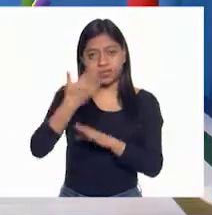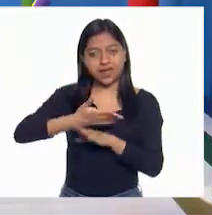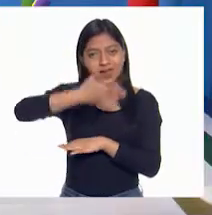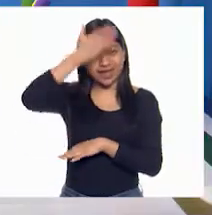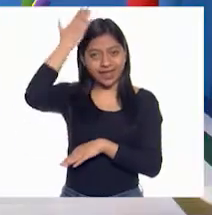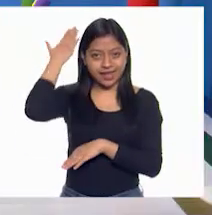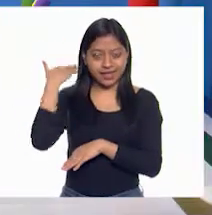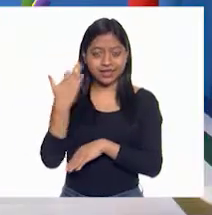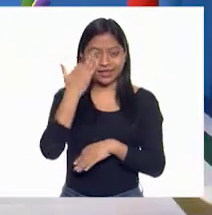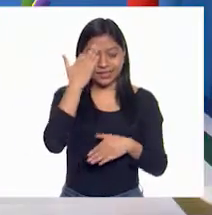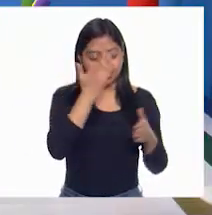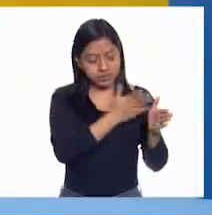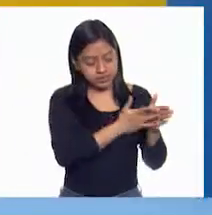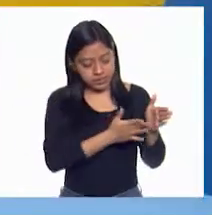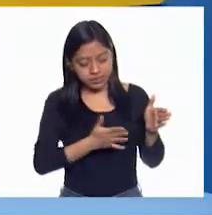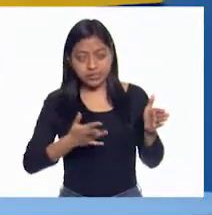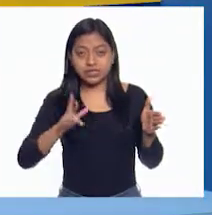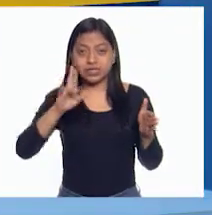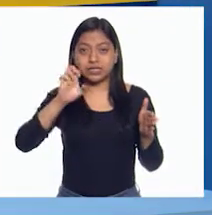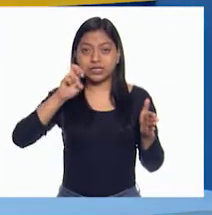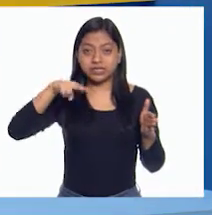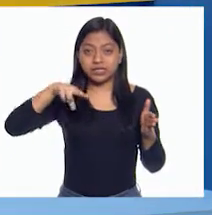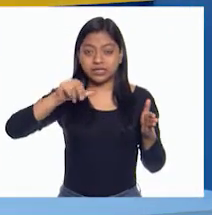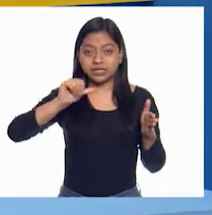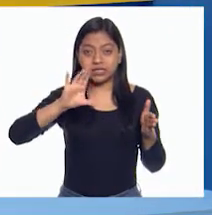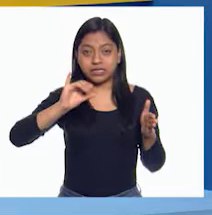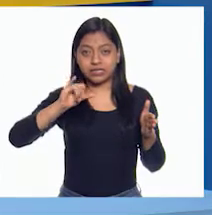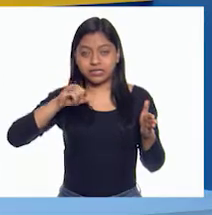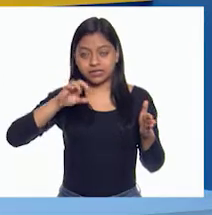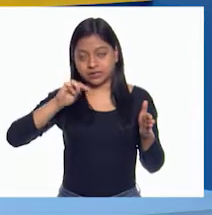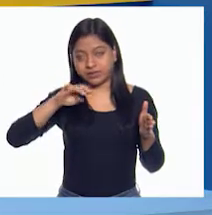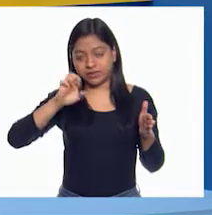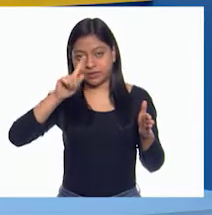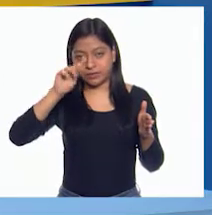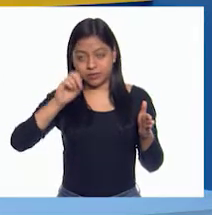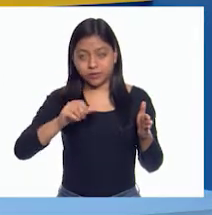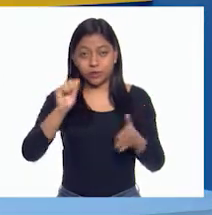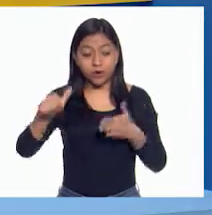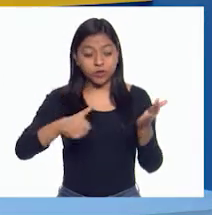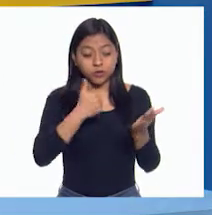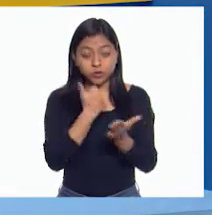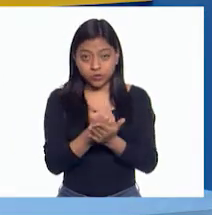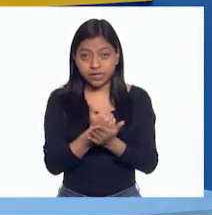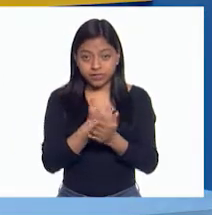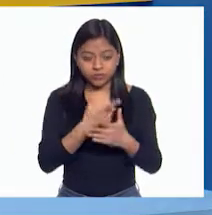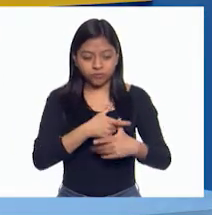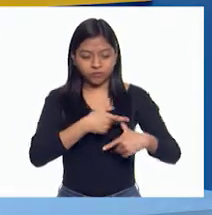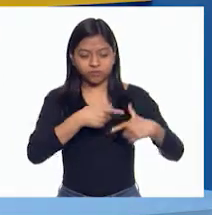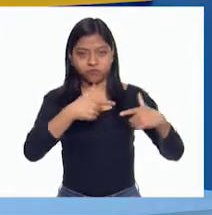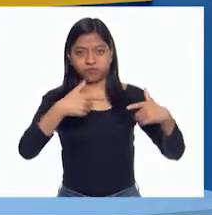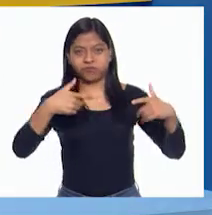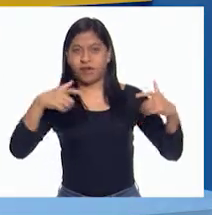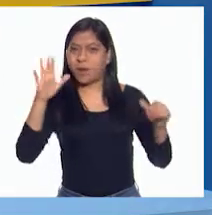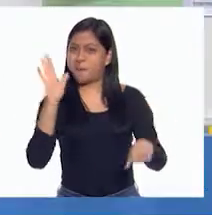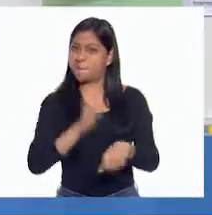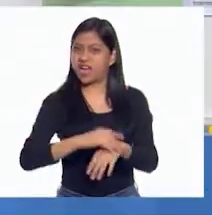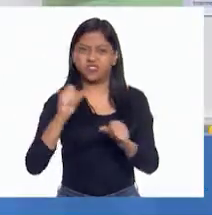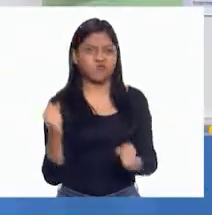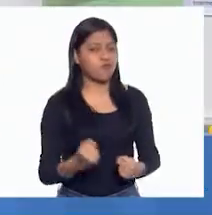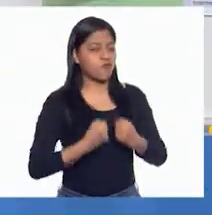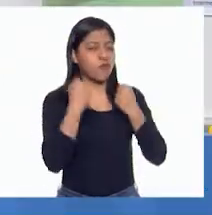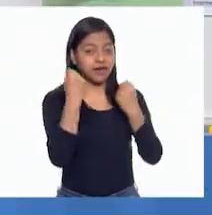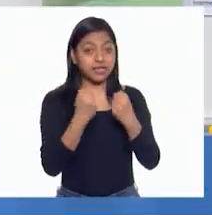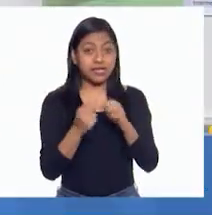que en el Renacimiento las pocas ciudades que existían comenzaron a crecer y se consolidaron? La importancia de